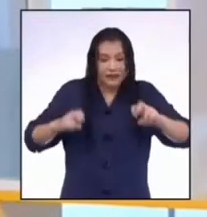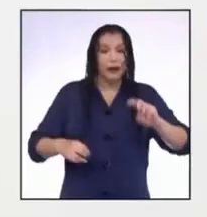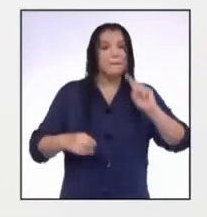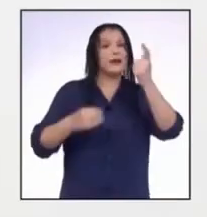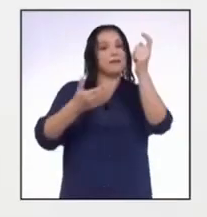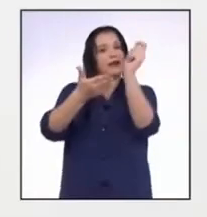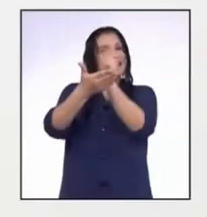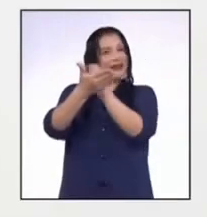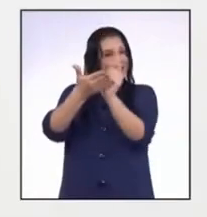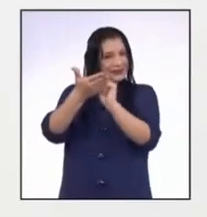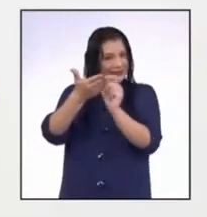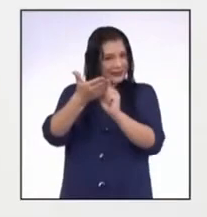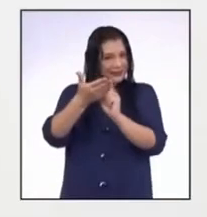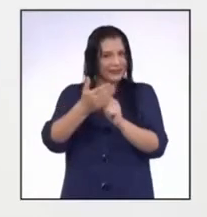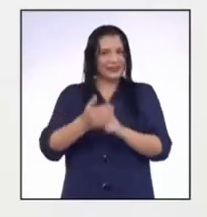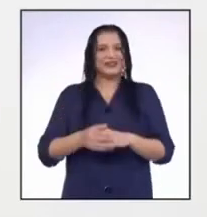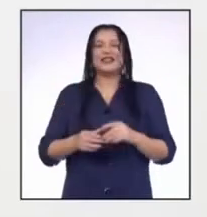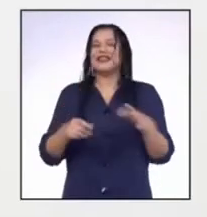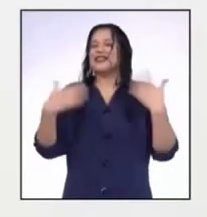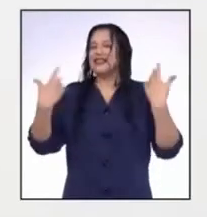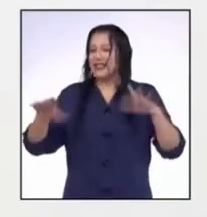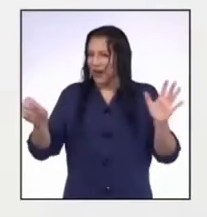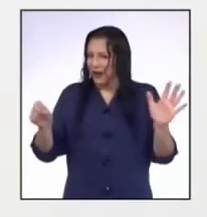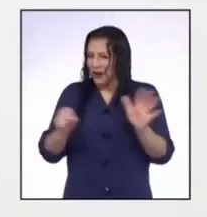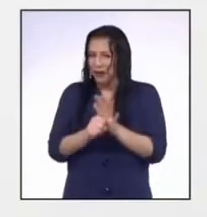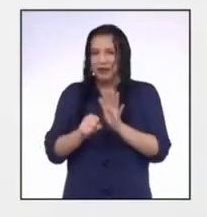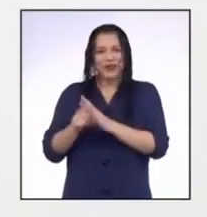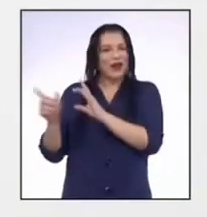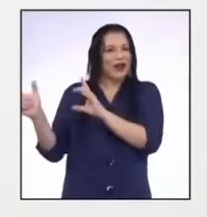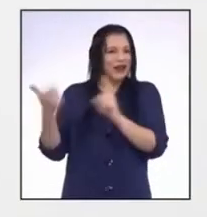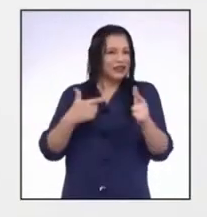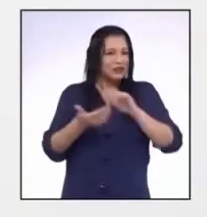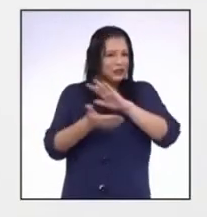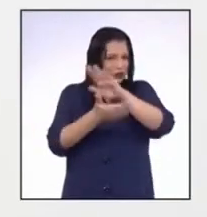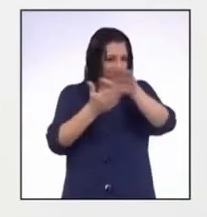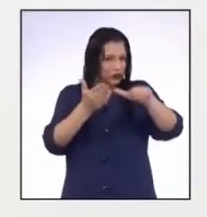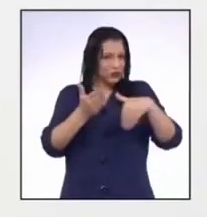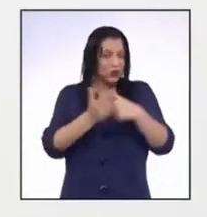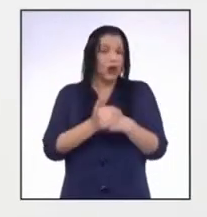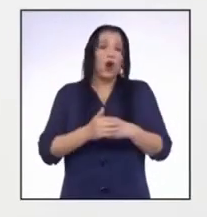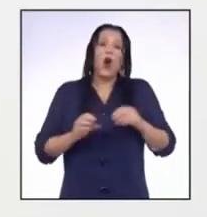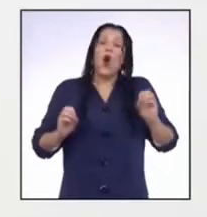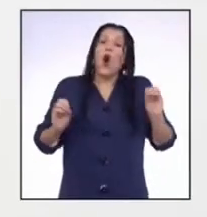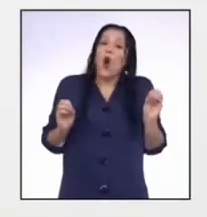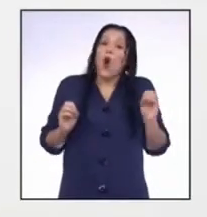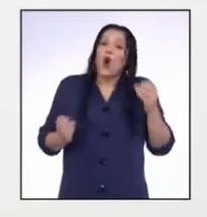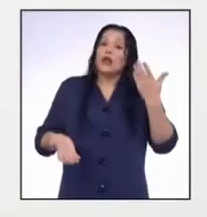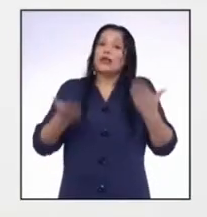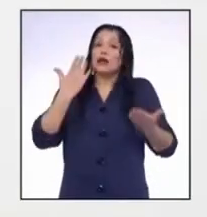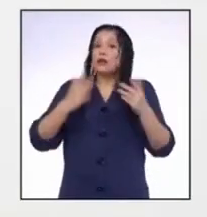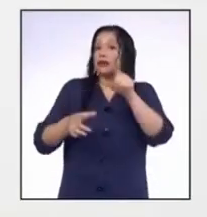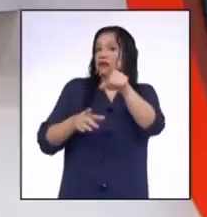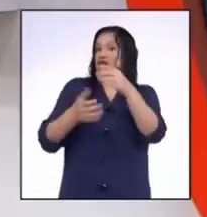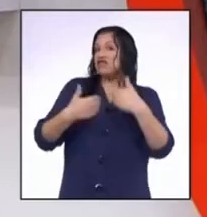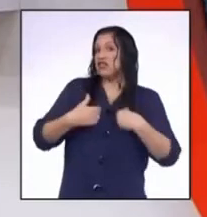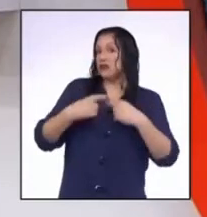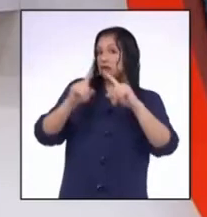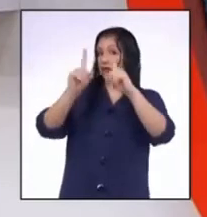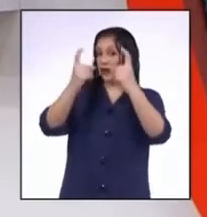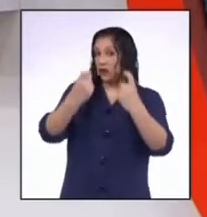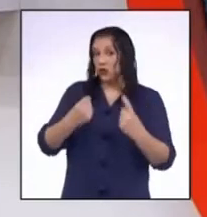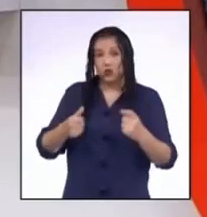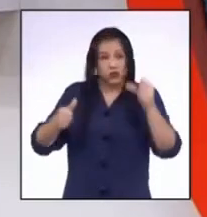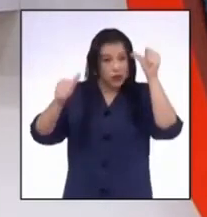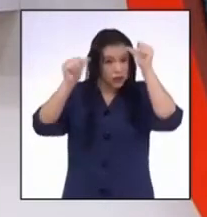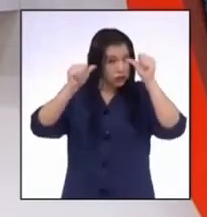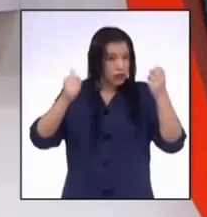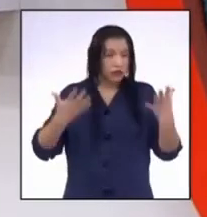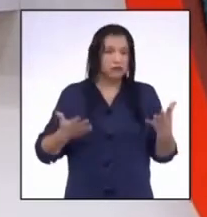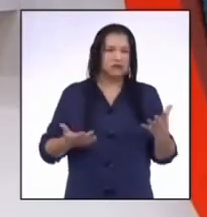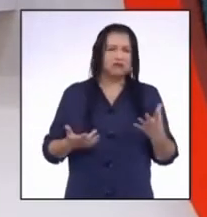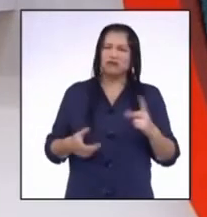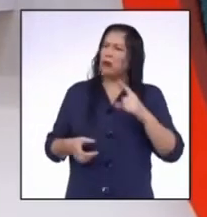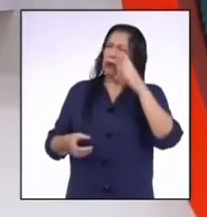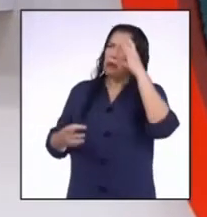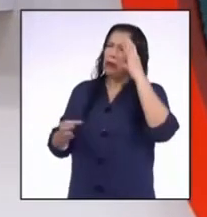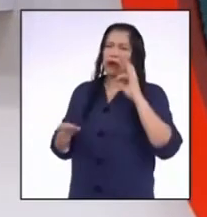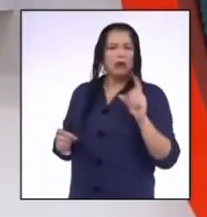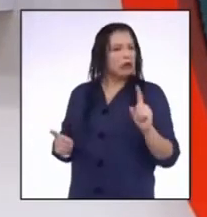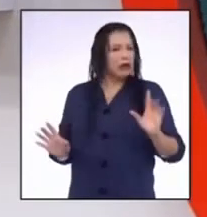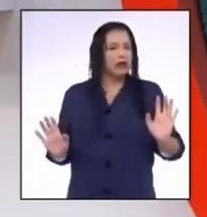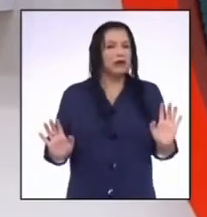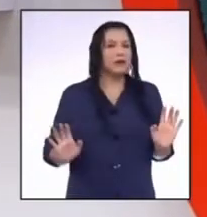borrador. Completamente listas y listos, a menos que tengan alguna pregunta. Creo que